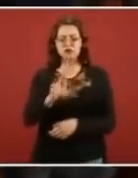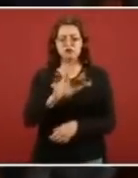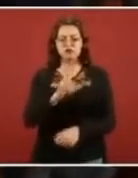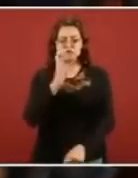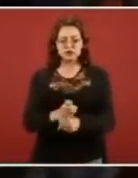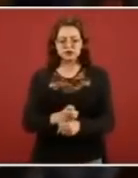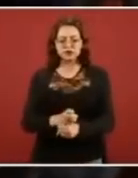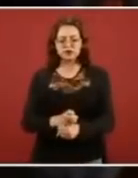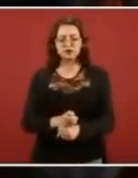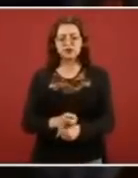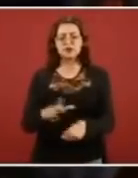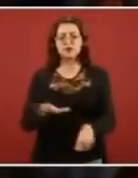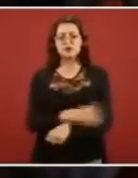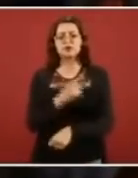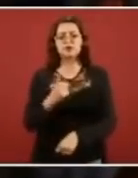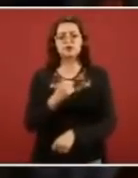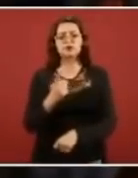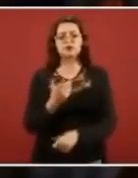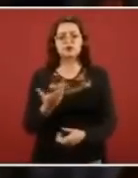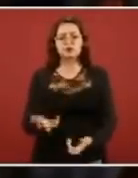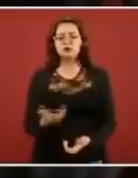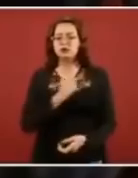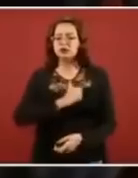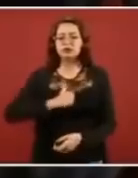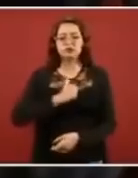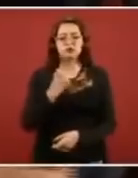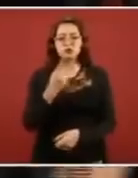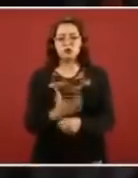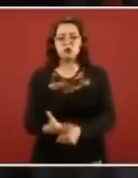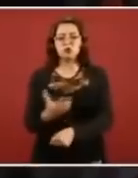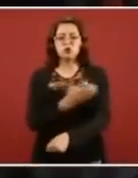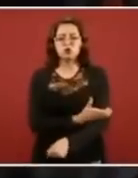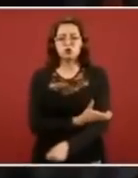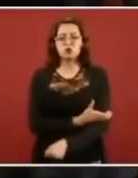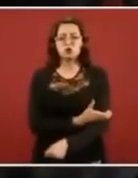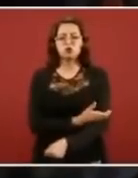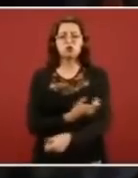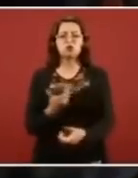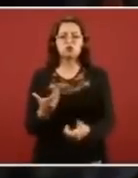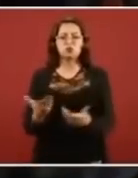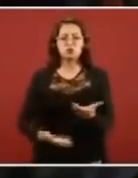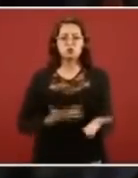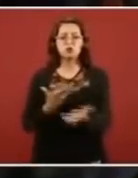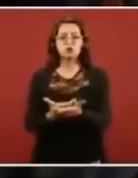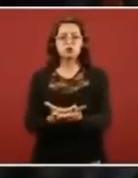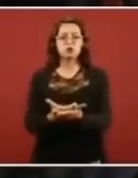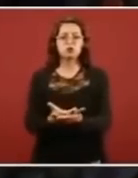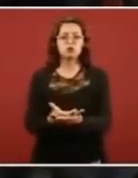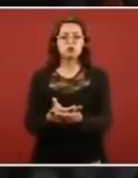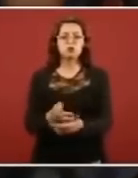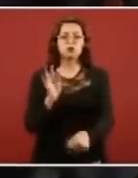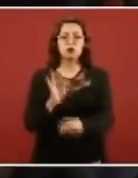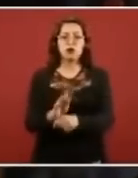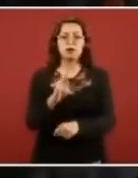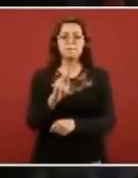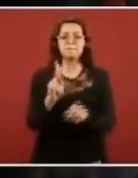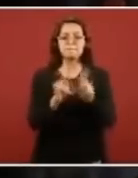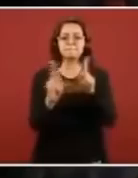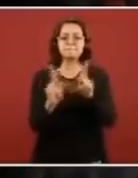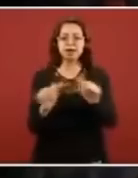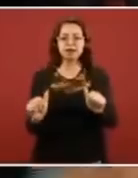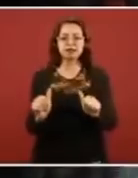que un compañero aquí presente abogó por la paz y manda a sus granjas de bots a atacarme